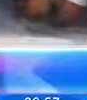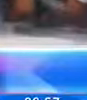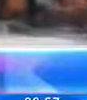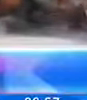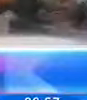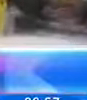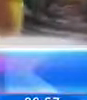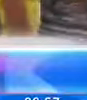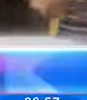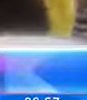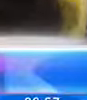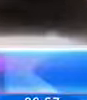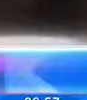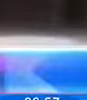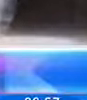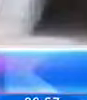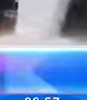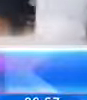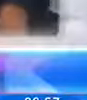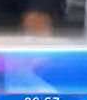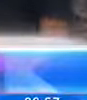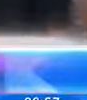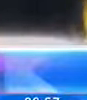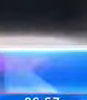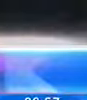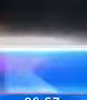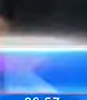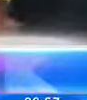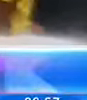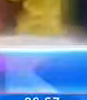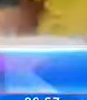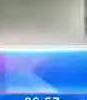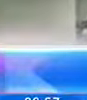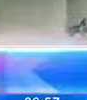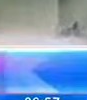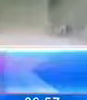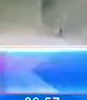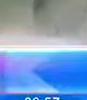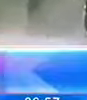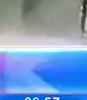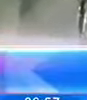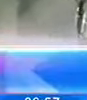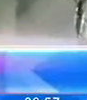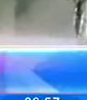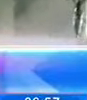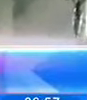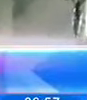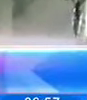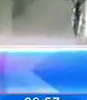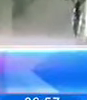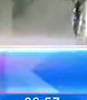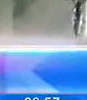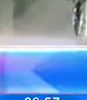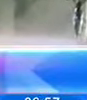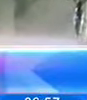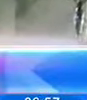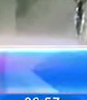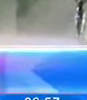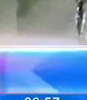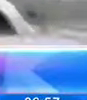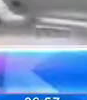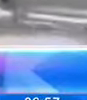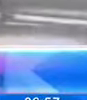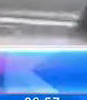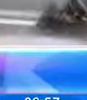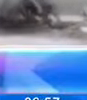Otros 2 ciudadanos fallecieron en la parroquia Febres Cordero de Babahoyo en un accidente igual que los demás, cuando viajaban en una